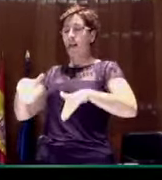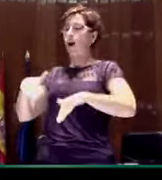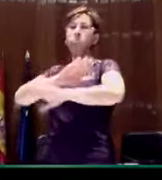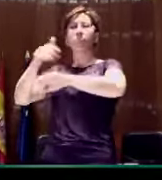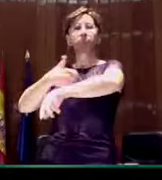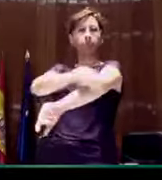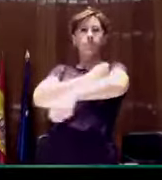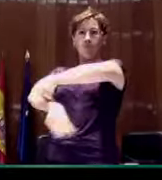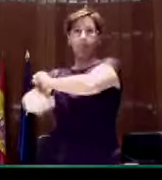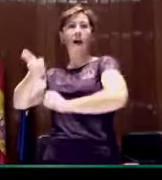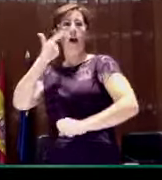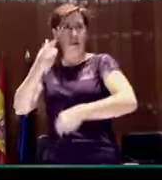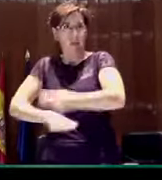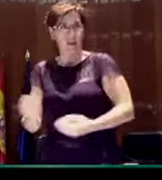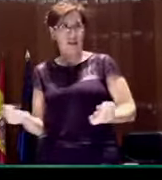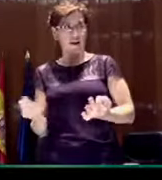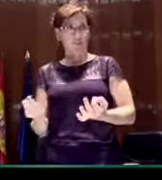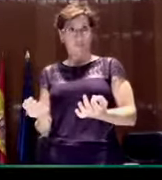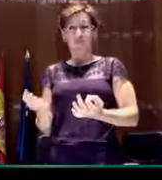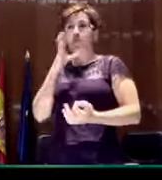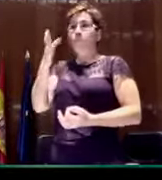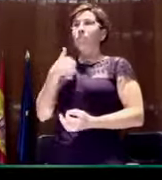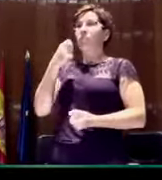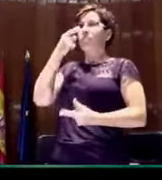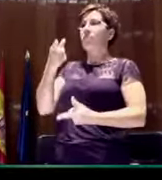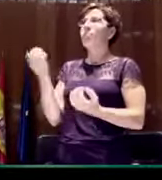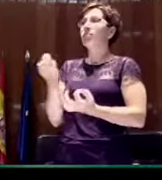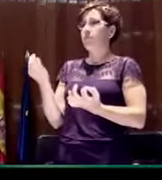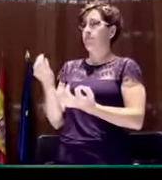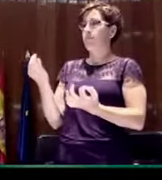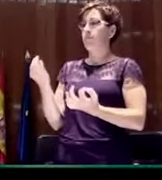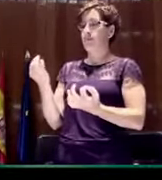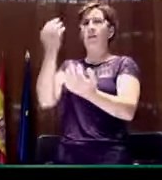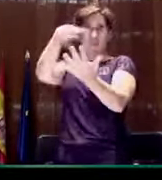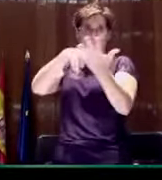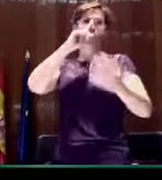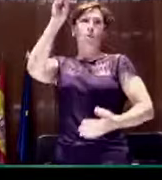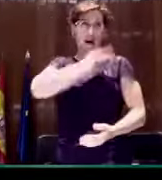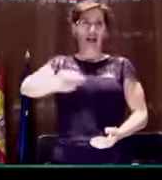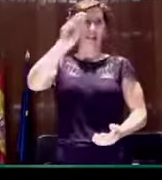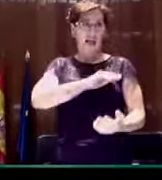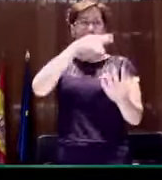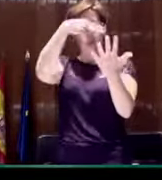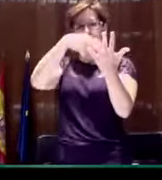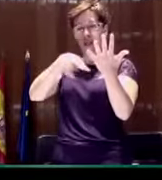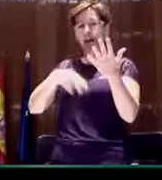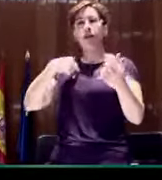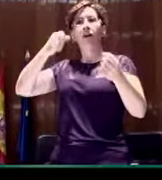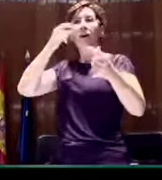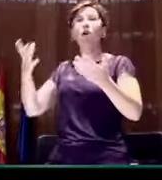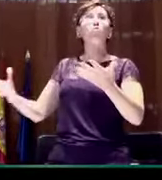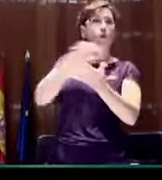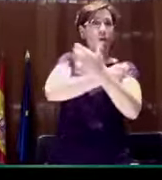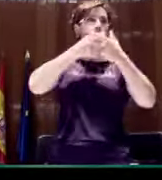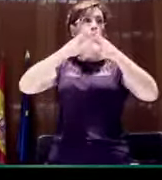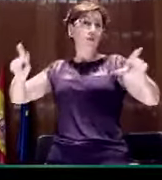de lo posible, ¿no? Yo veía que, después de leer mucho, que todos los lingüistas, los científicos, estaban